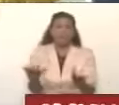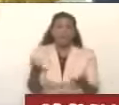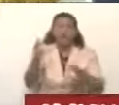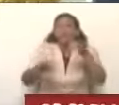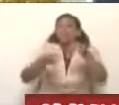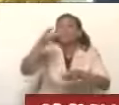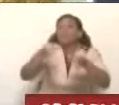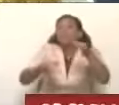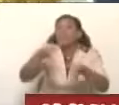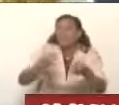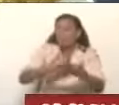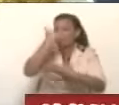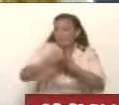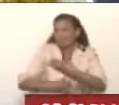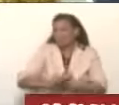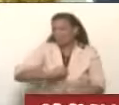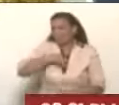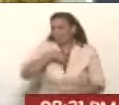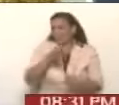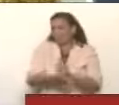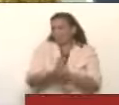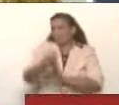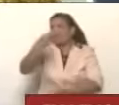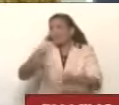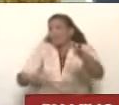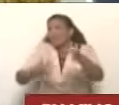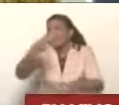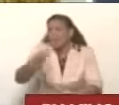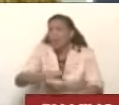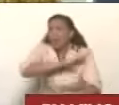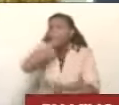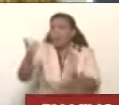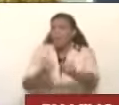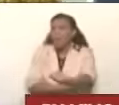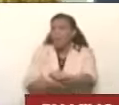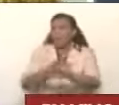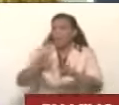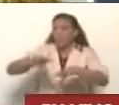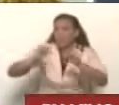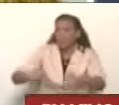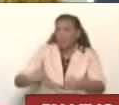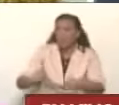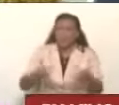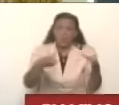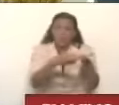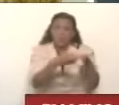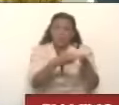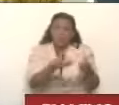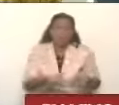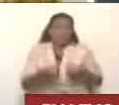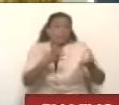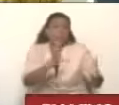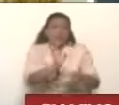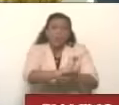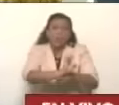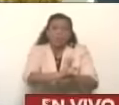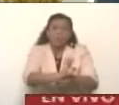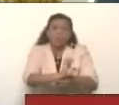justificar un proyecto fascista también, para justificar el poder autoritario de la extrema derecha y entregar la economía del